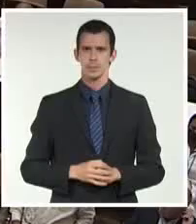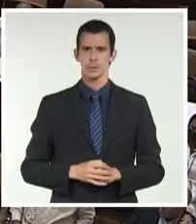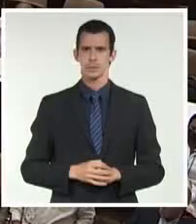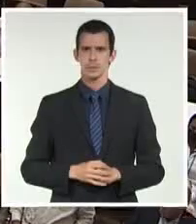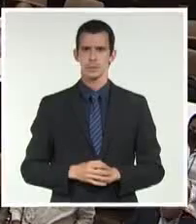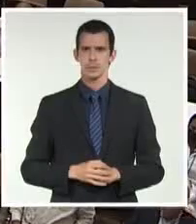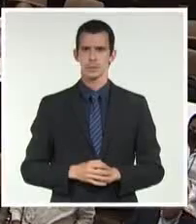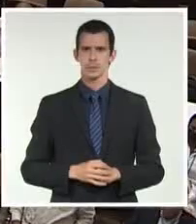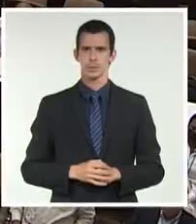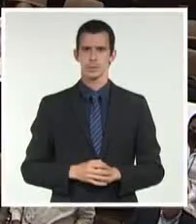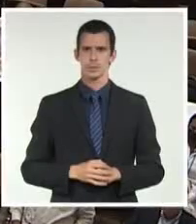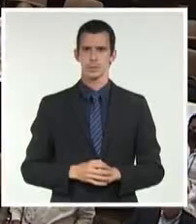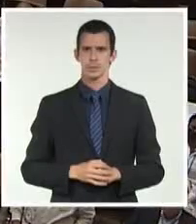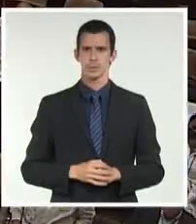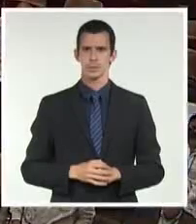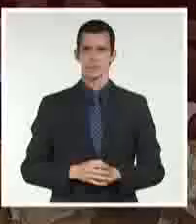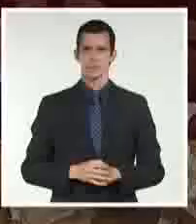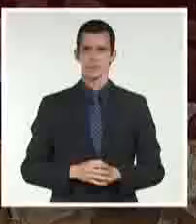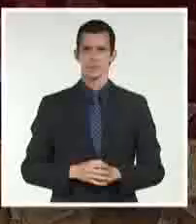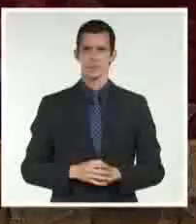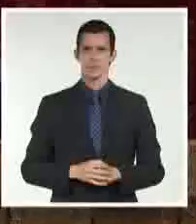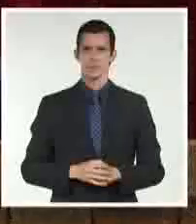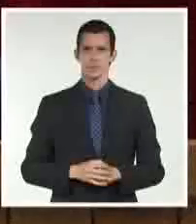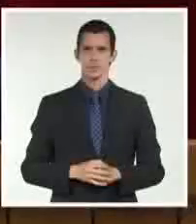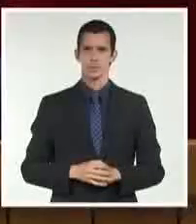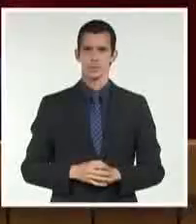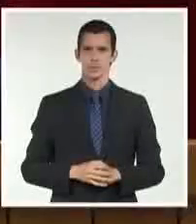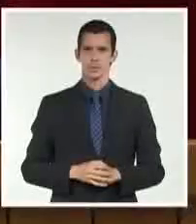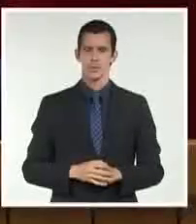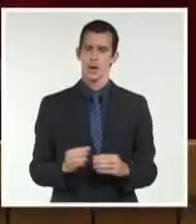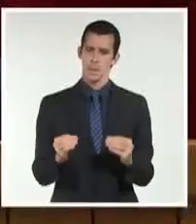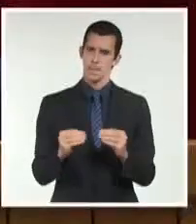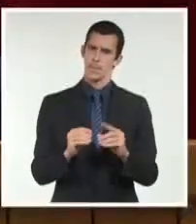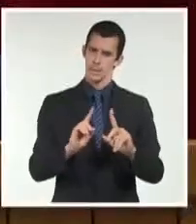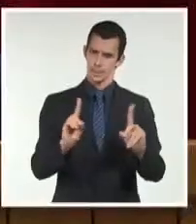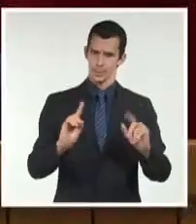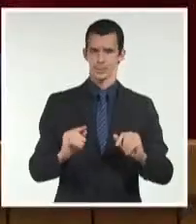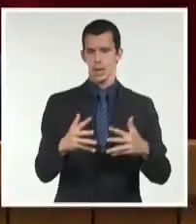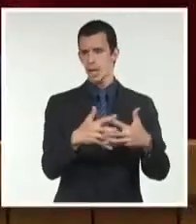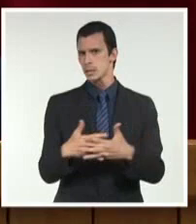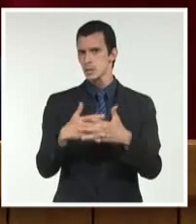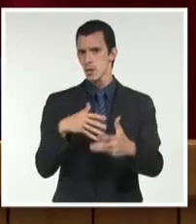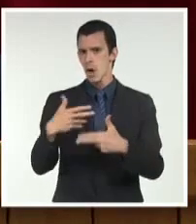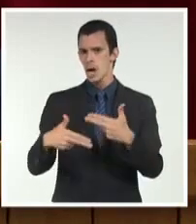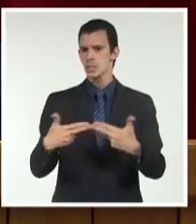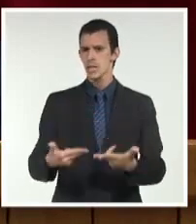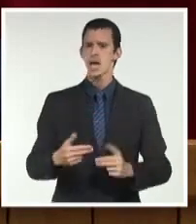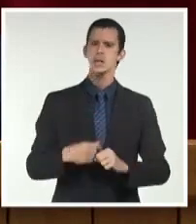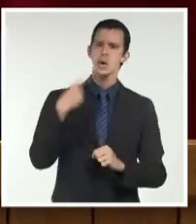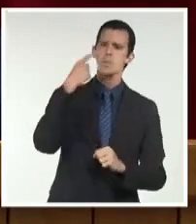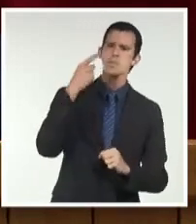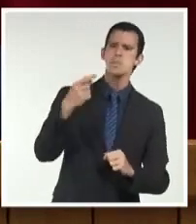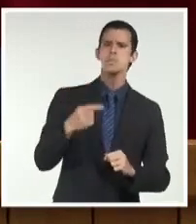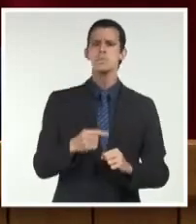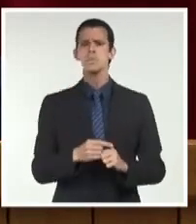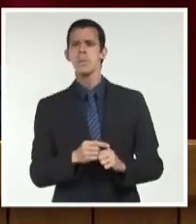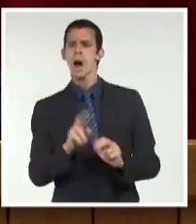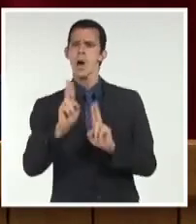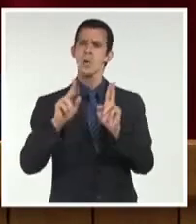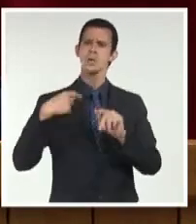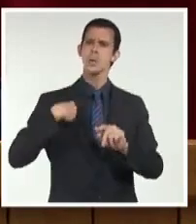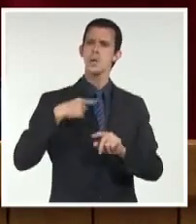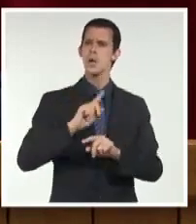sin mandato de nadie la prerrogativa de juzgar a otros gobiernos sin sentirse en la obligación de fundamentar